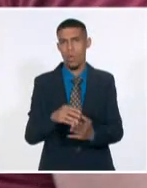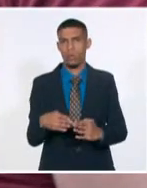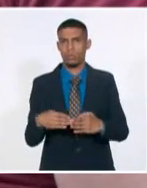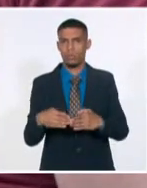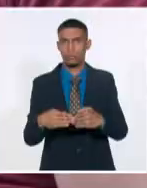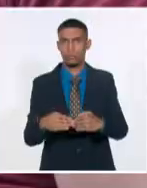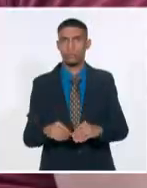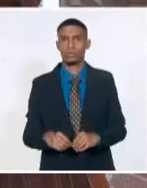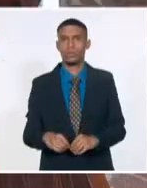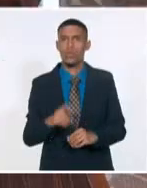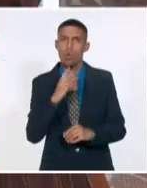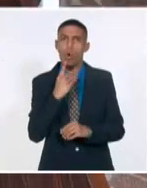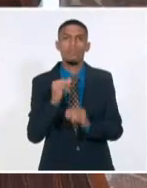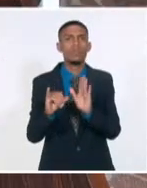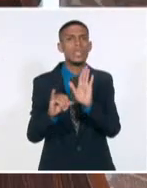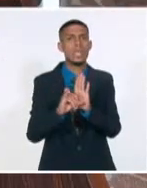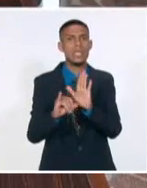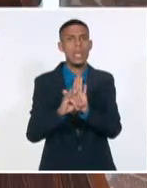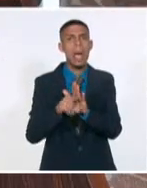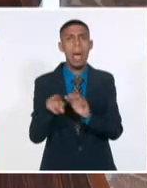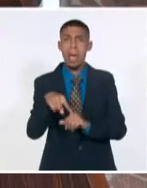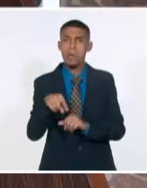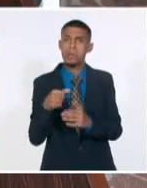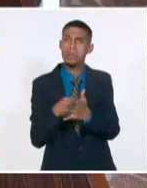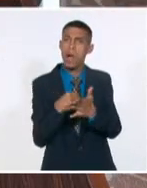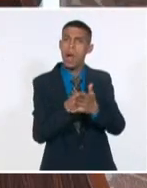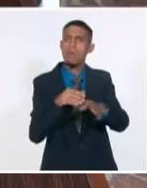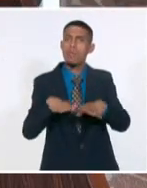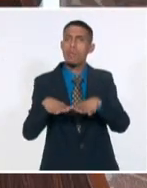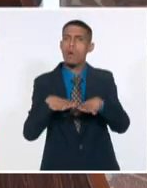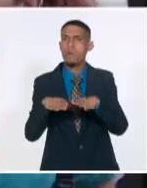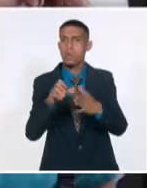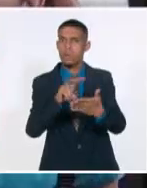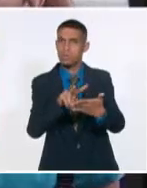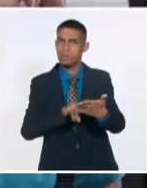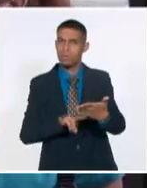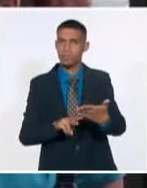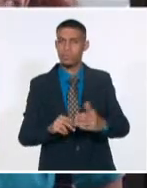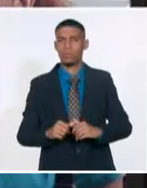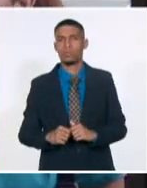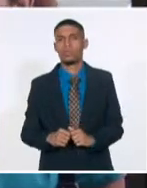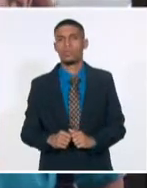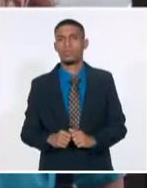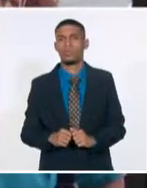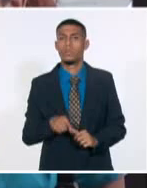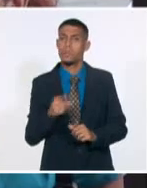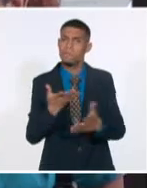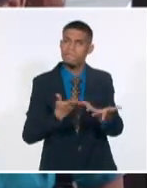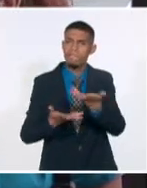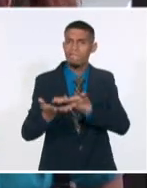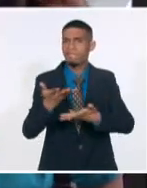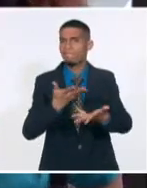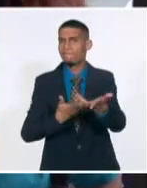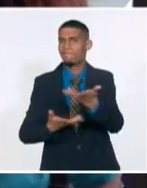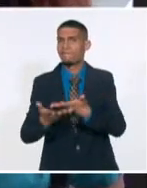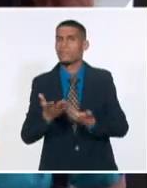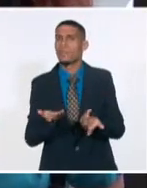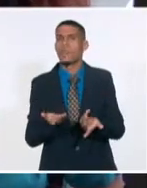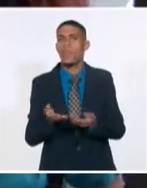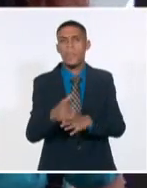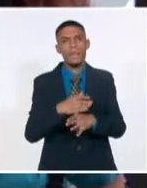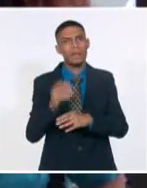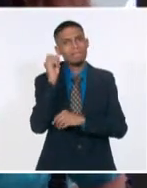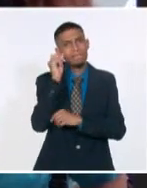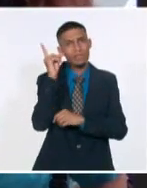y como impulsoras en el crecimiento de un movimiento literario de renombre. Además de compartir y socializar experiencias,